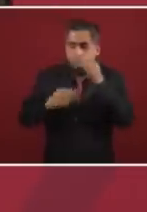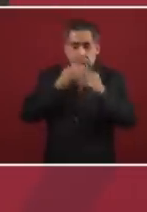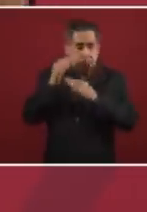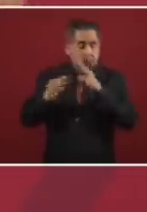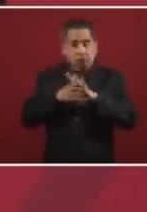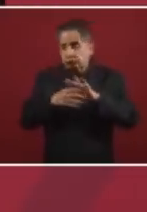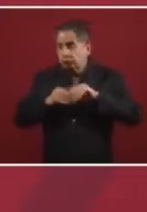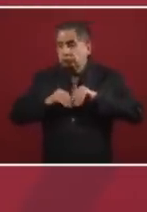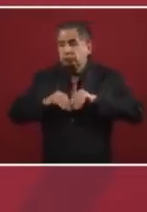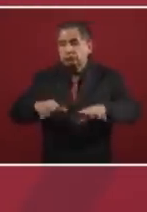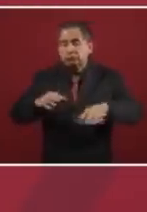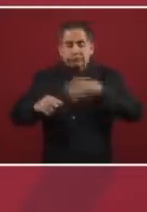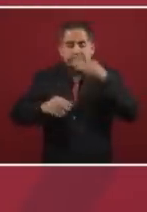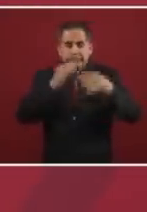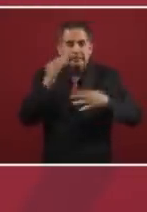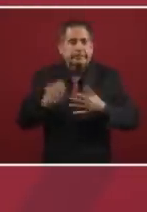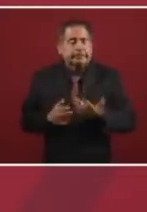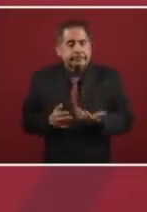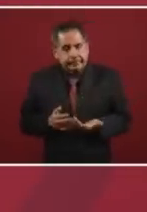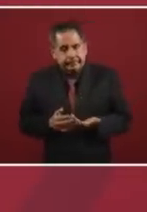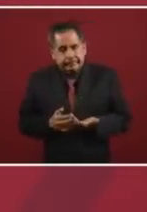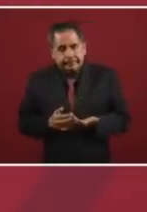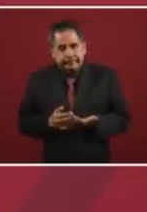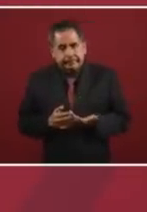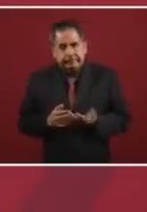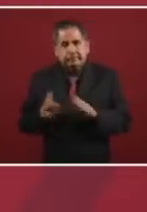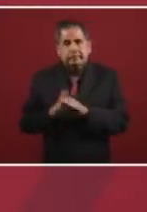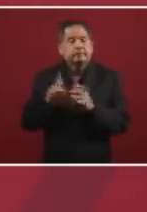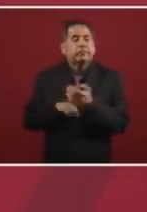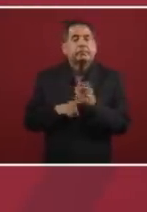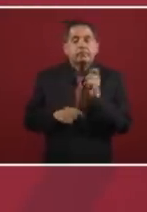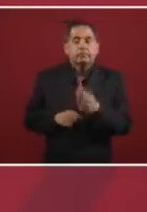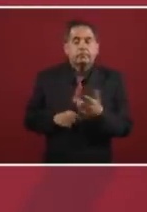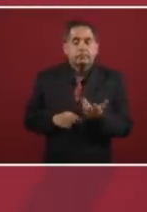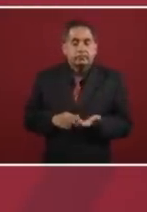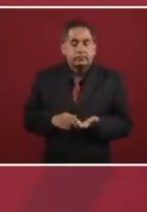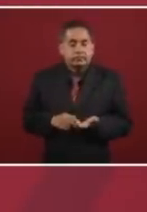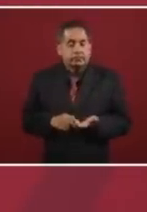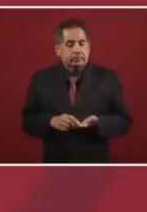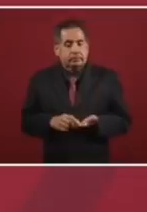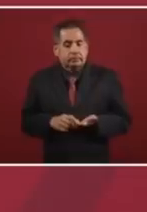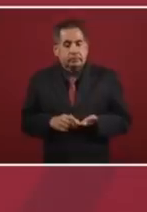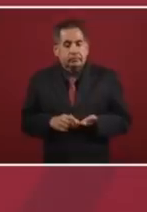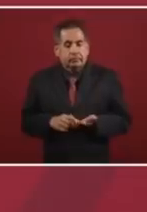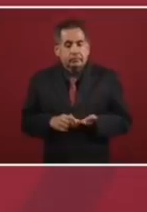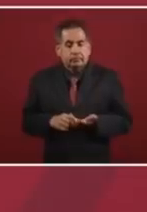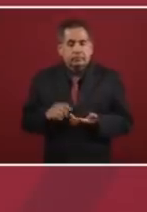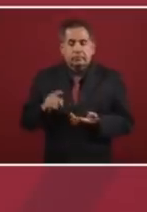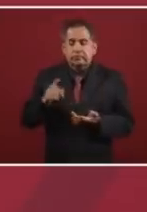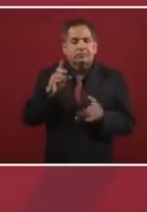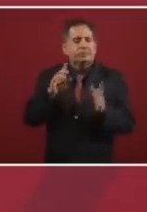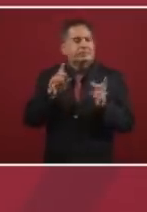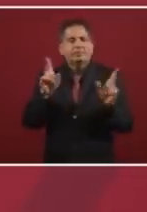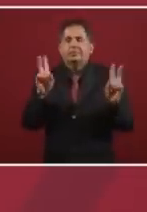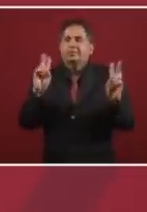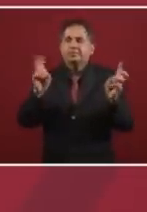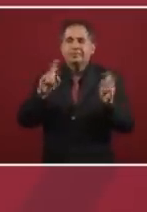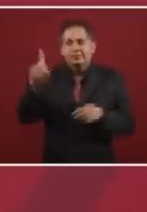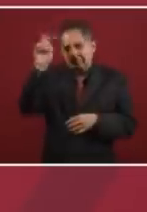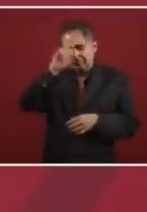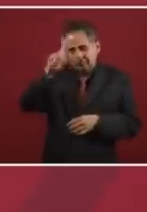campaña era como aquello de nombra la basura en su lugar